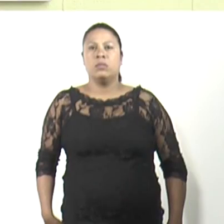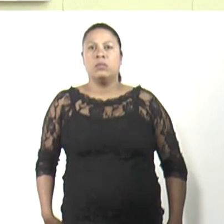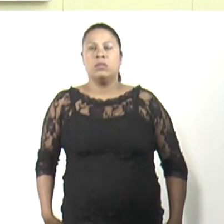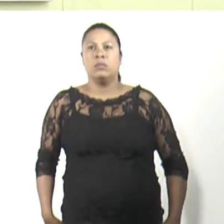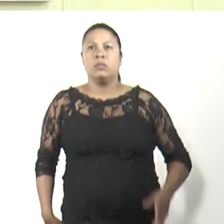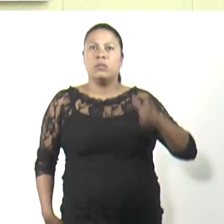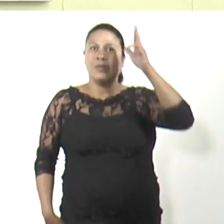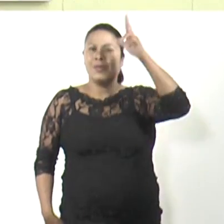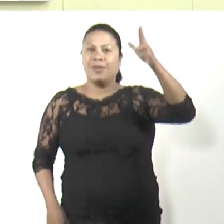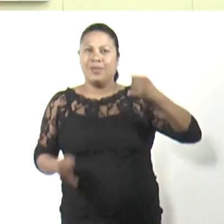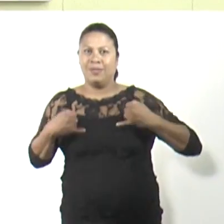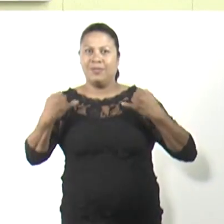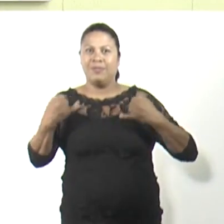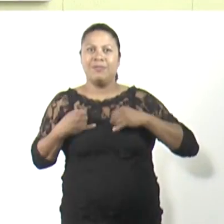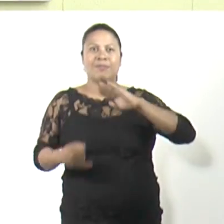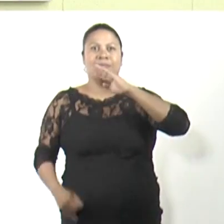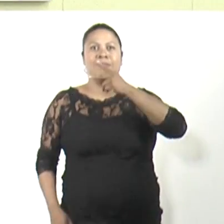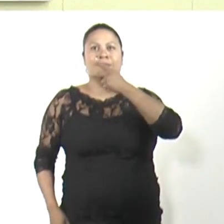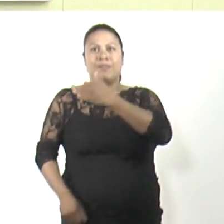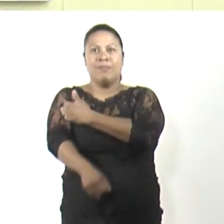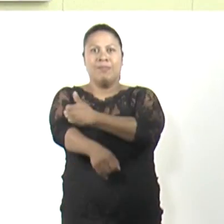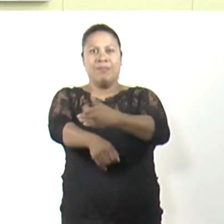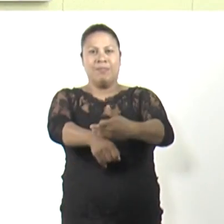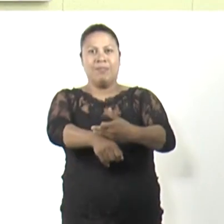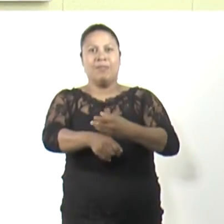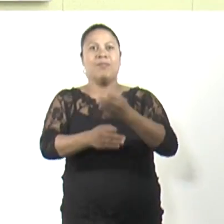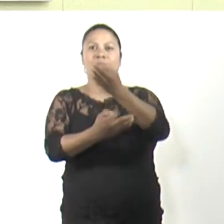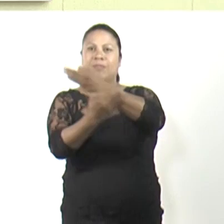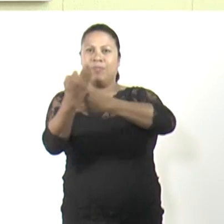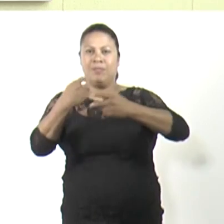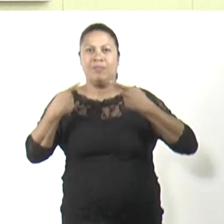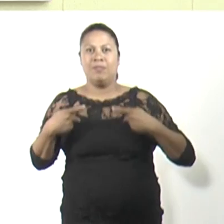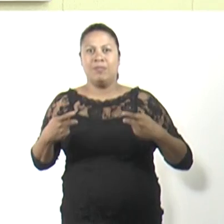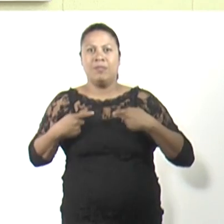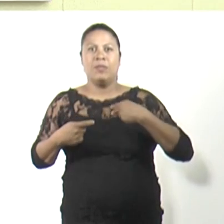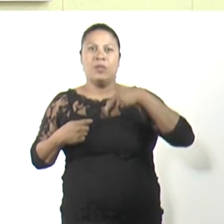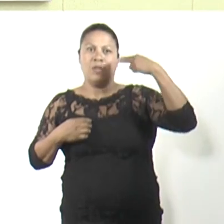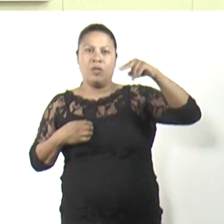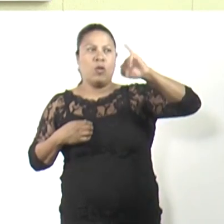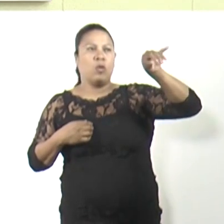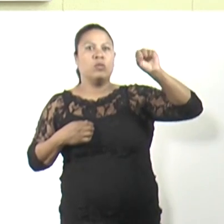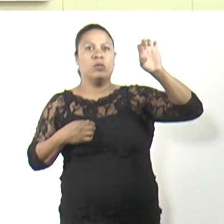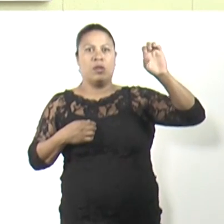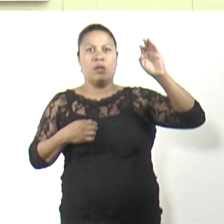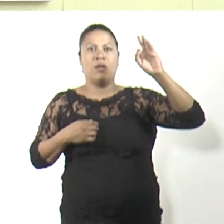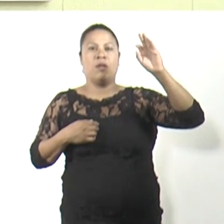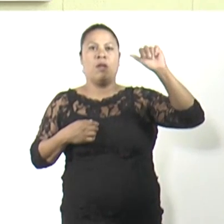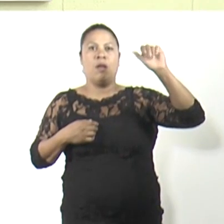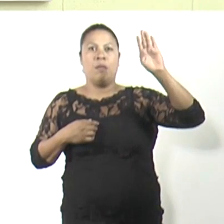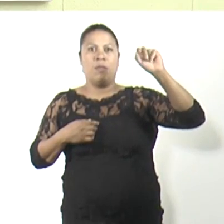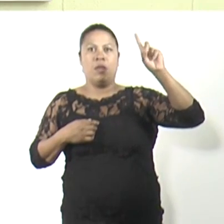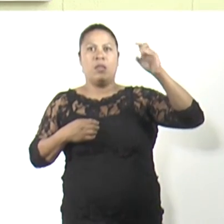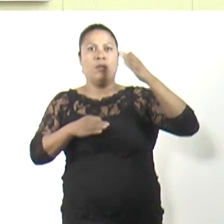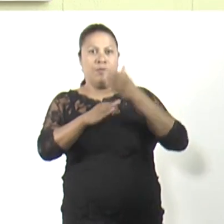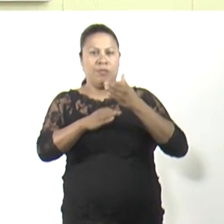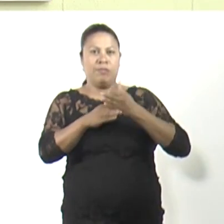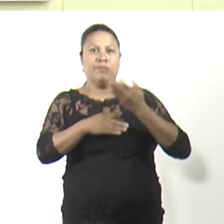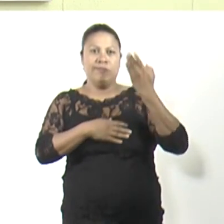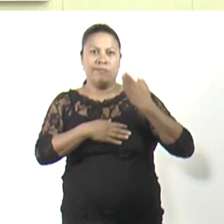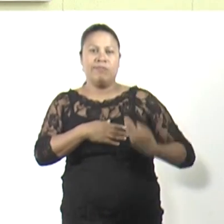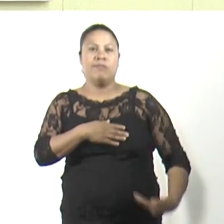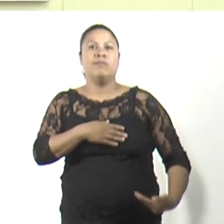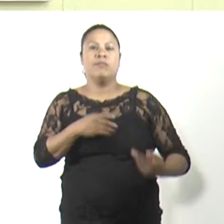Hola jóvenes, padres de familia y público en general. Mi nombre es Josafat López Cruz y seré el